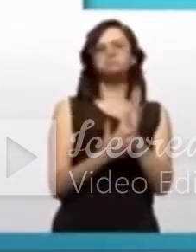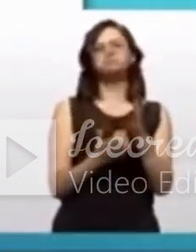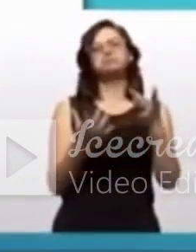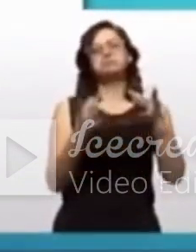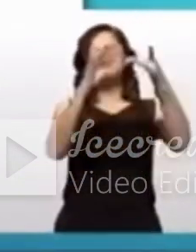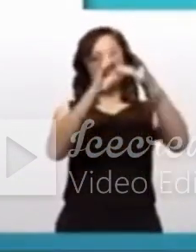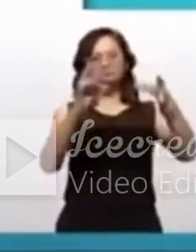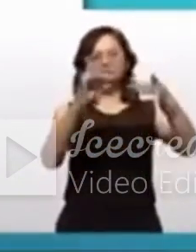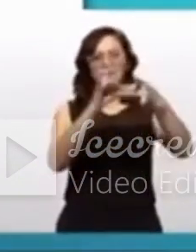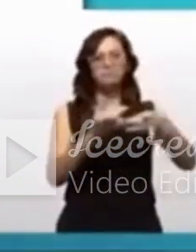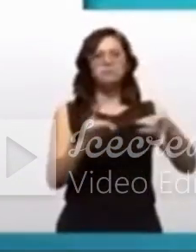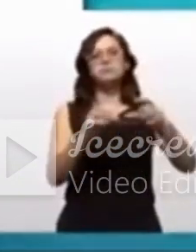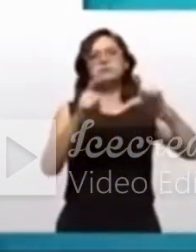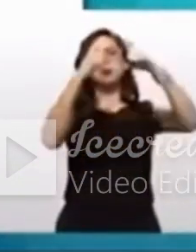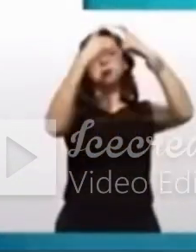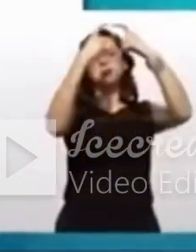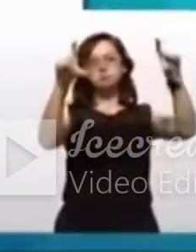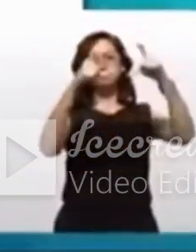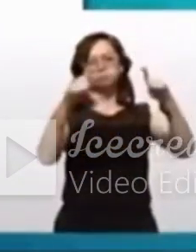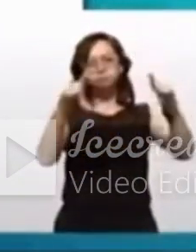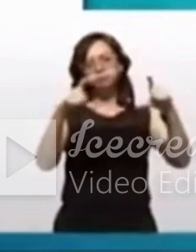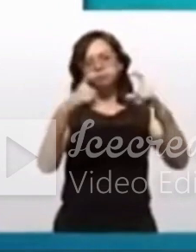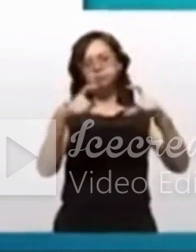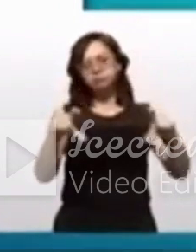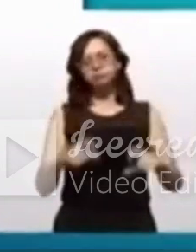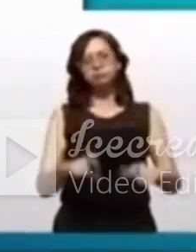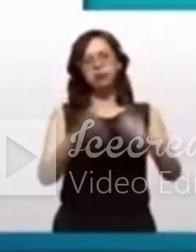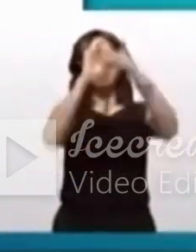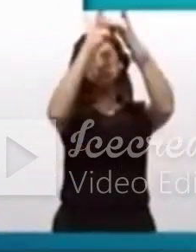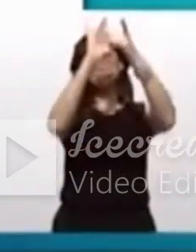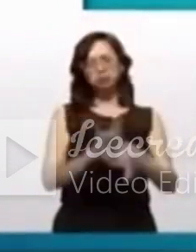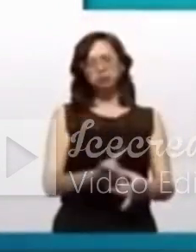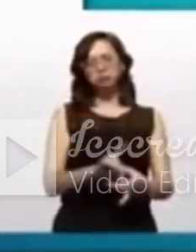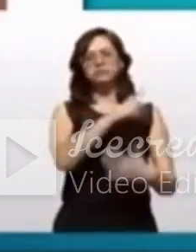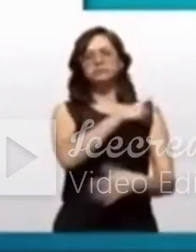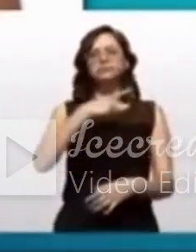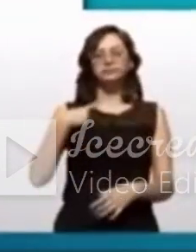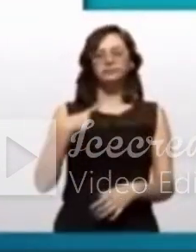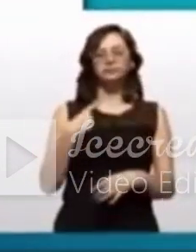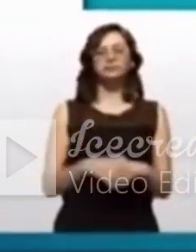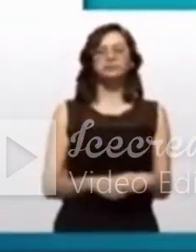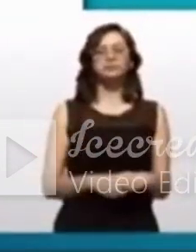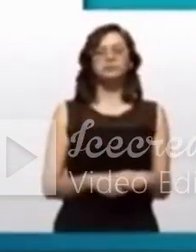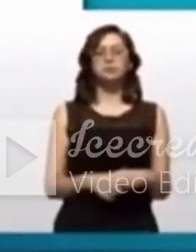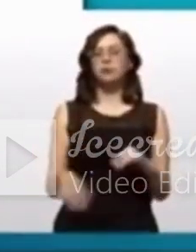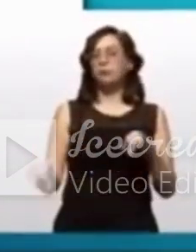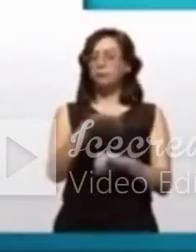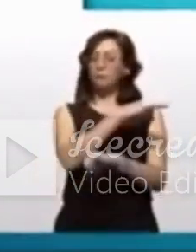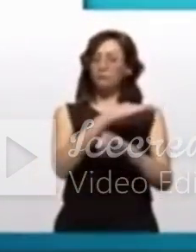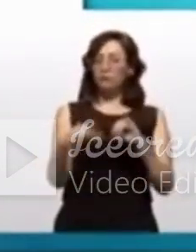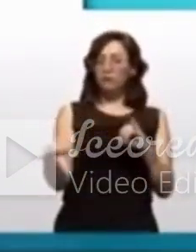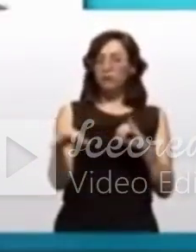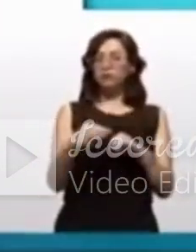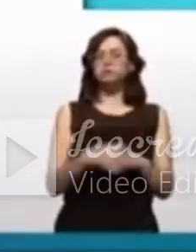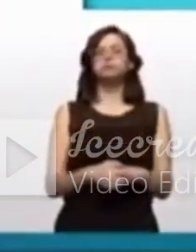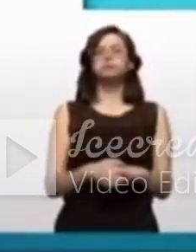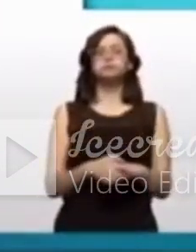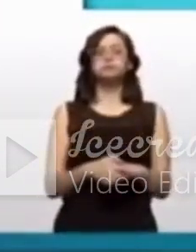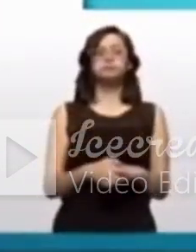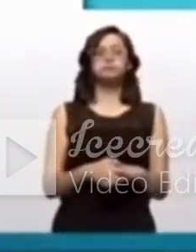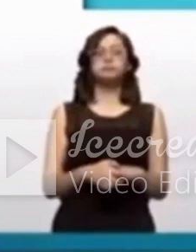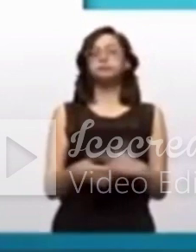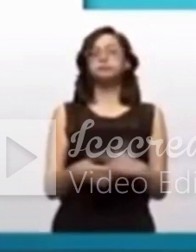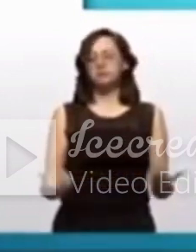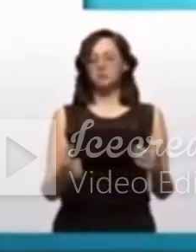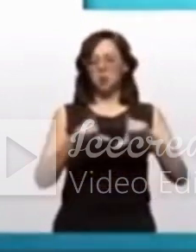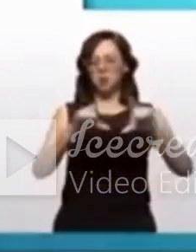deben estar conectados entre sí y escritos con coherencia. Párrafo final. Las oraciones finales deben dejar